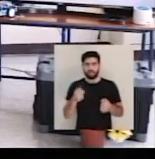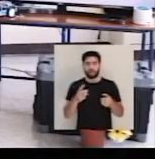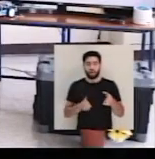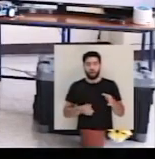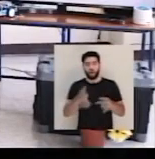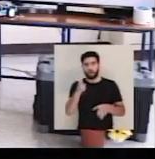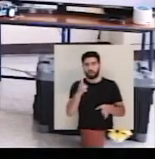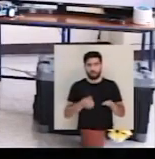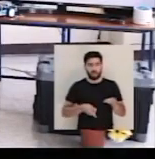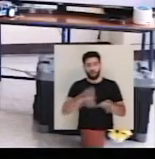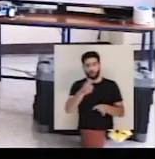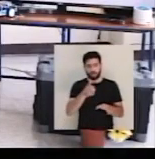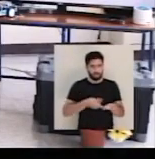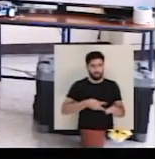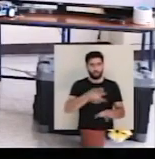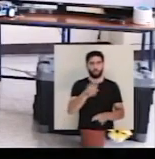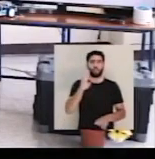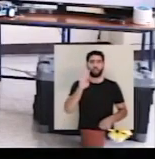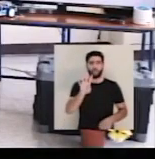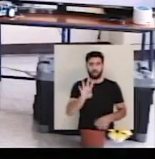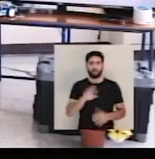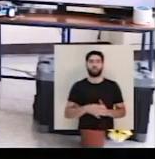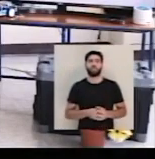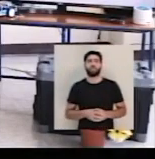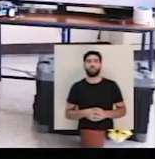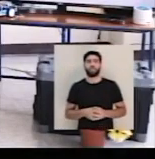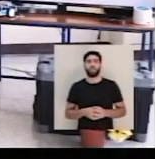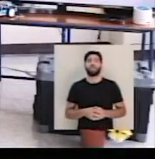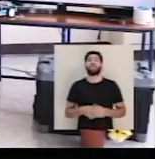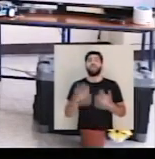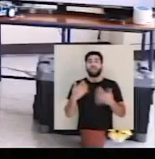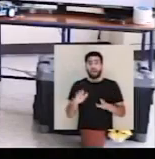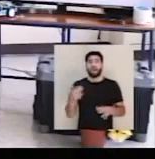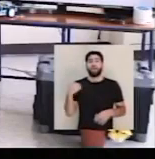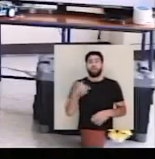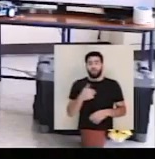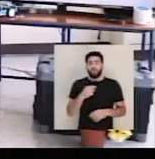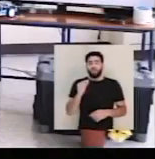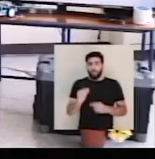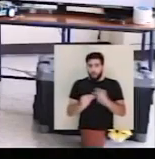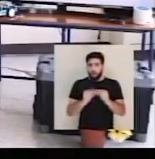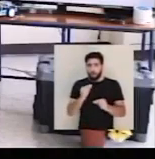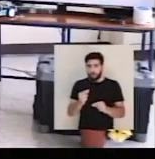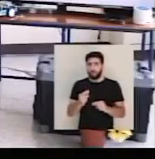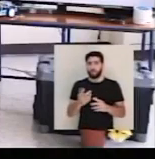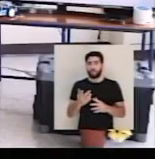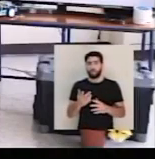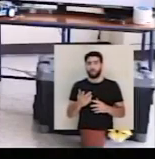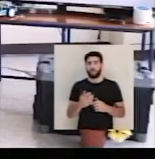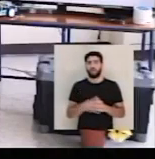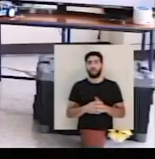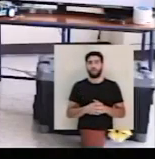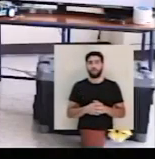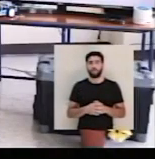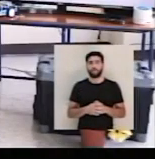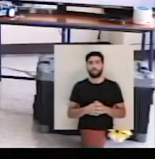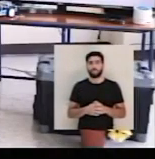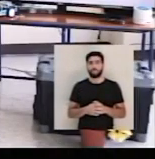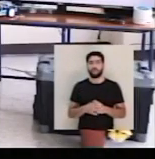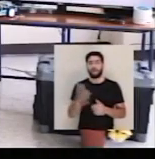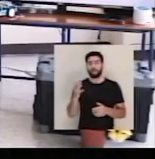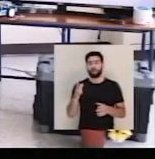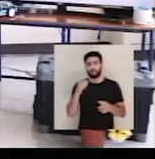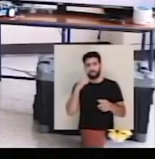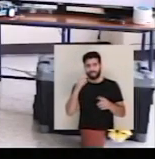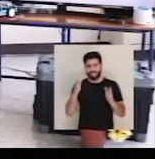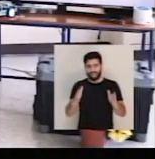Una, dos, tres y cuatro. ¿Sí? Y vamos a ir colocándolas acá al lado